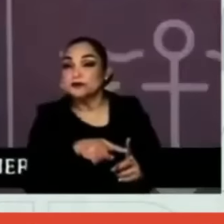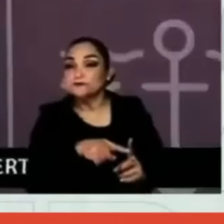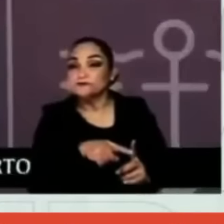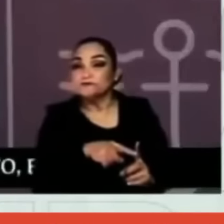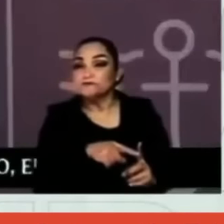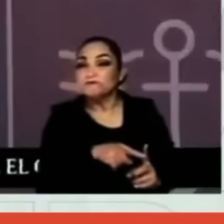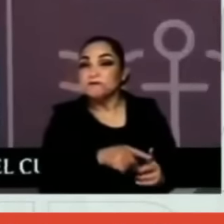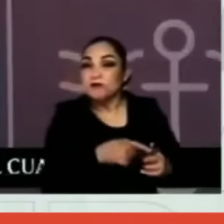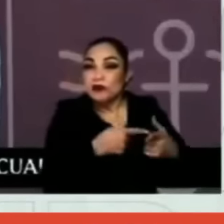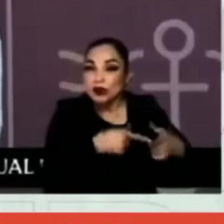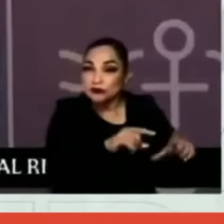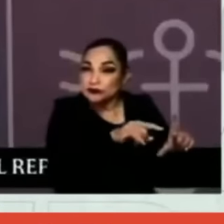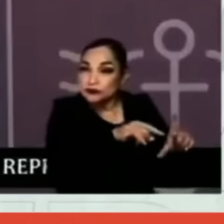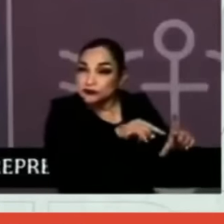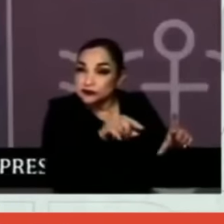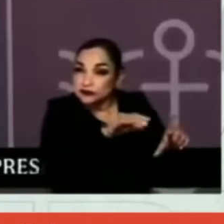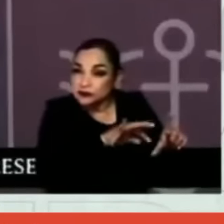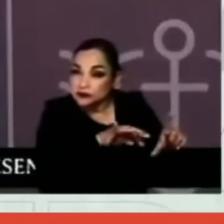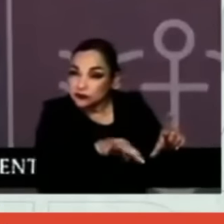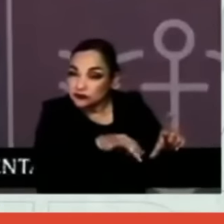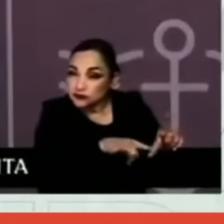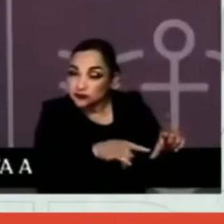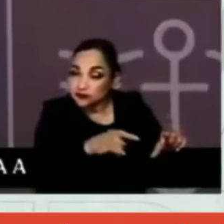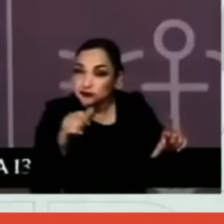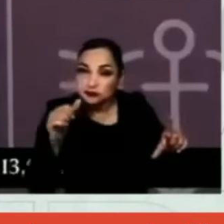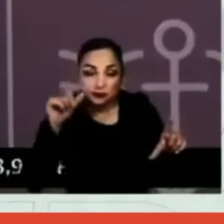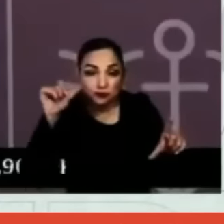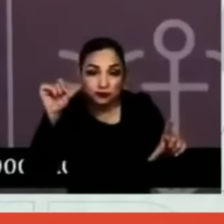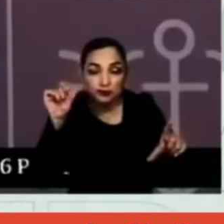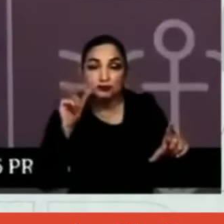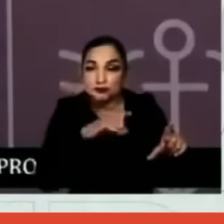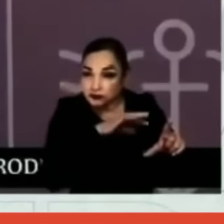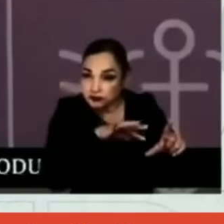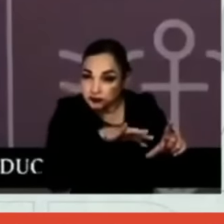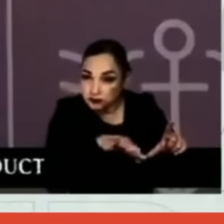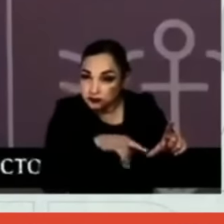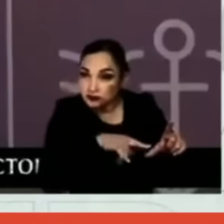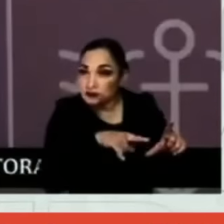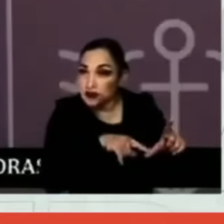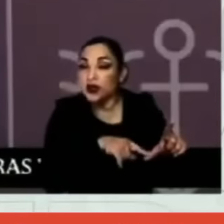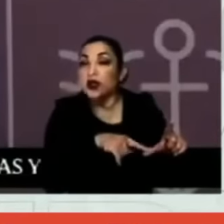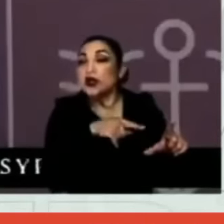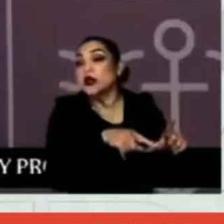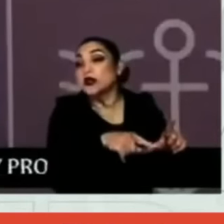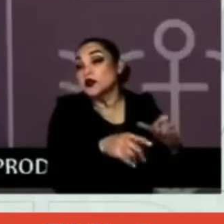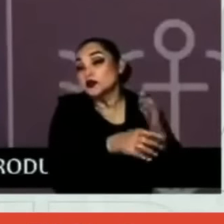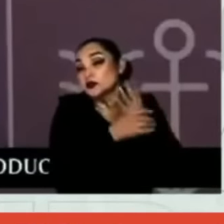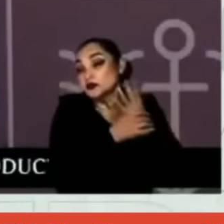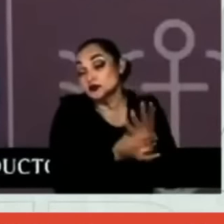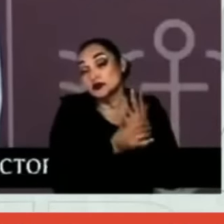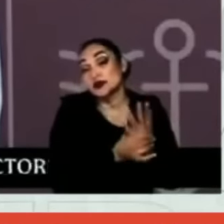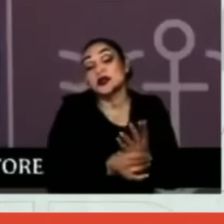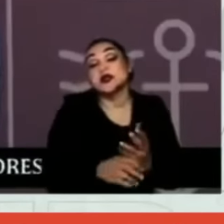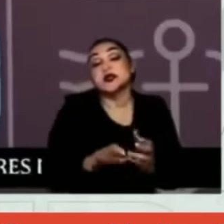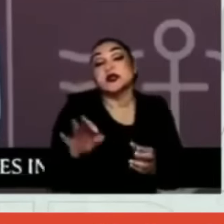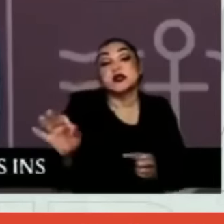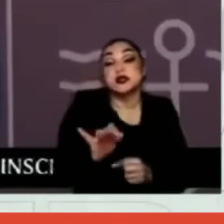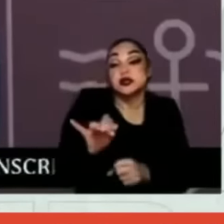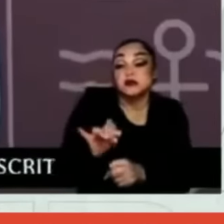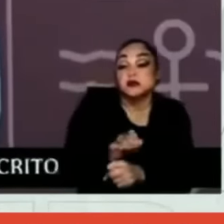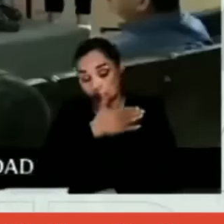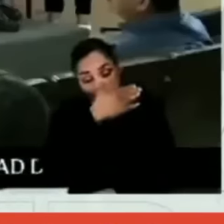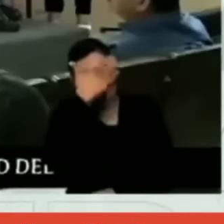el texto que le di yo ayer, ellos mismos dicen que ellos presumen, derivado de su investigación, que ese fue un